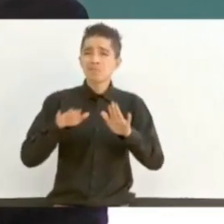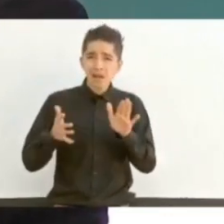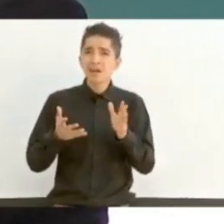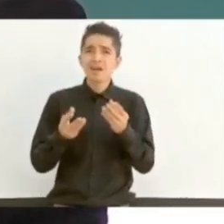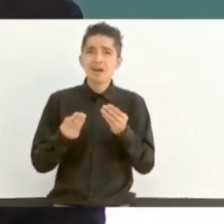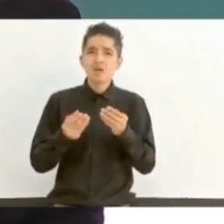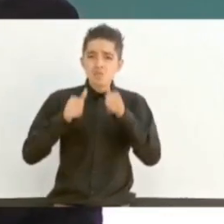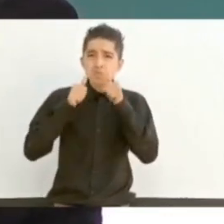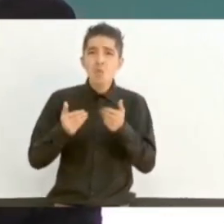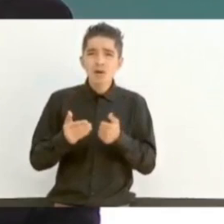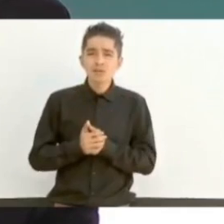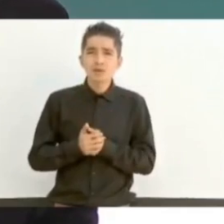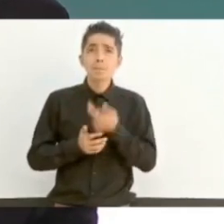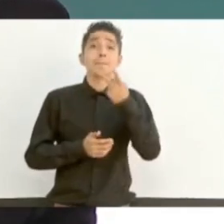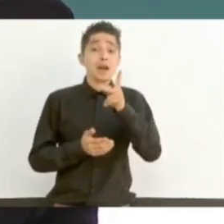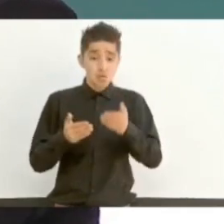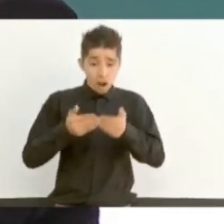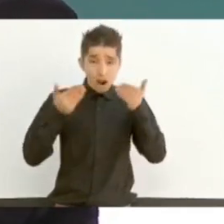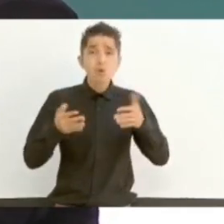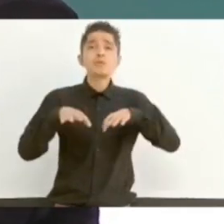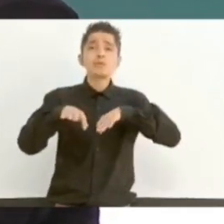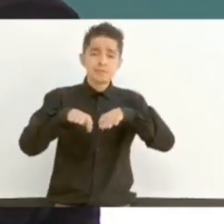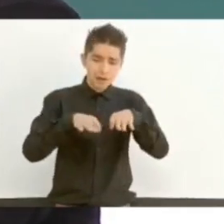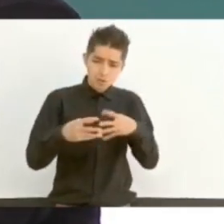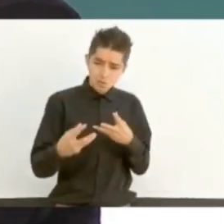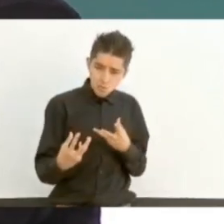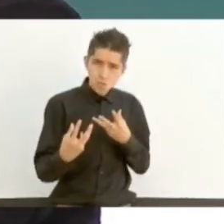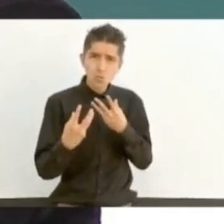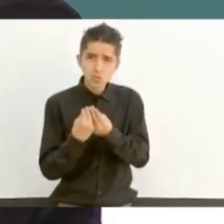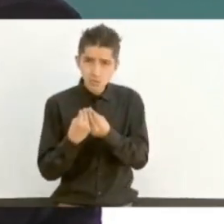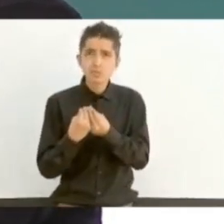Ahora estamos trabajando juntos,